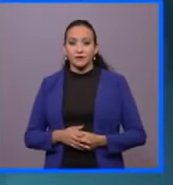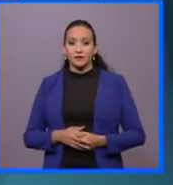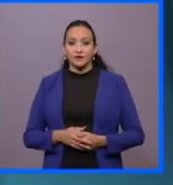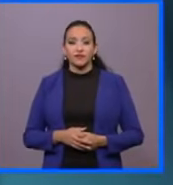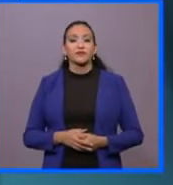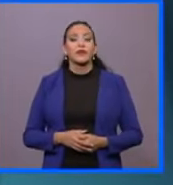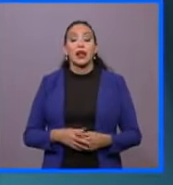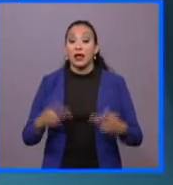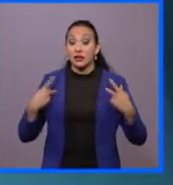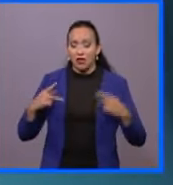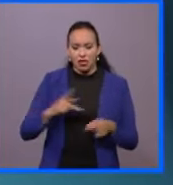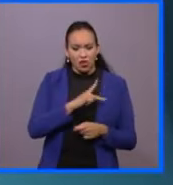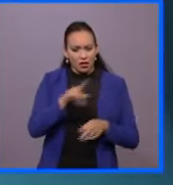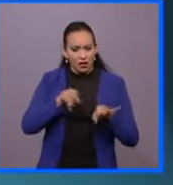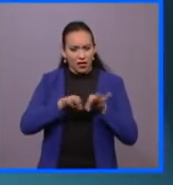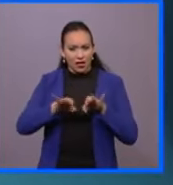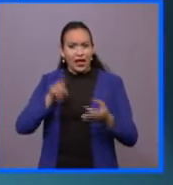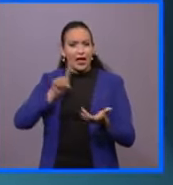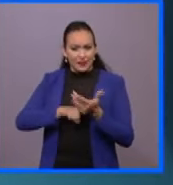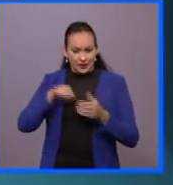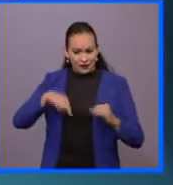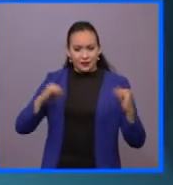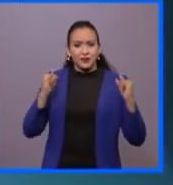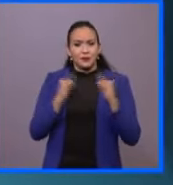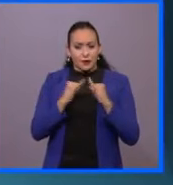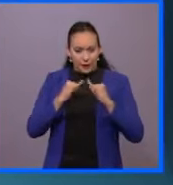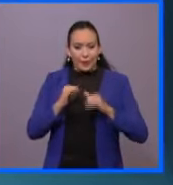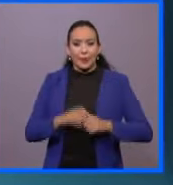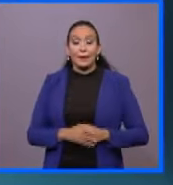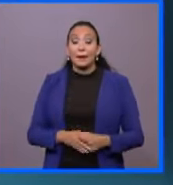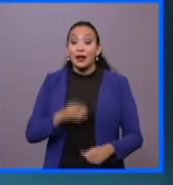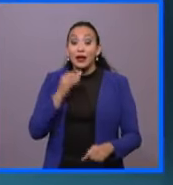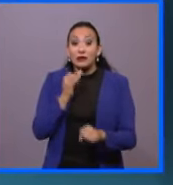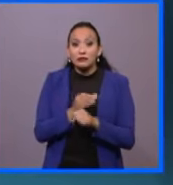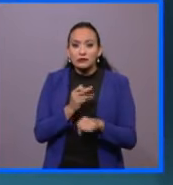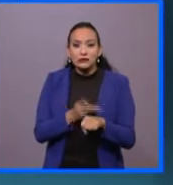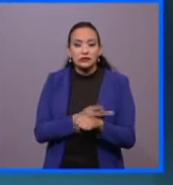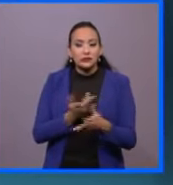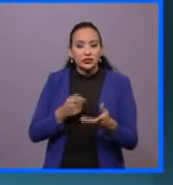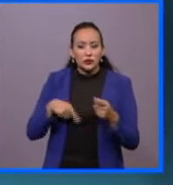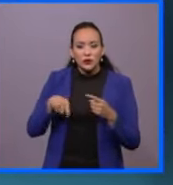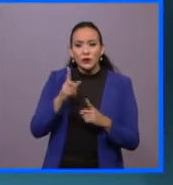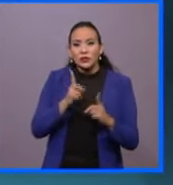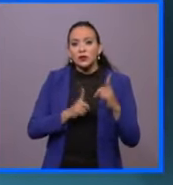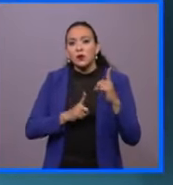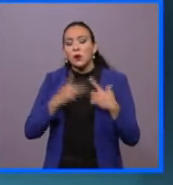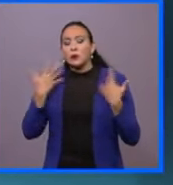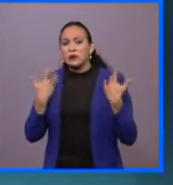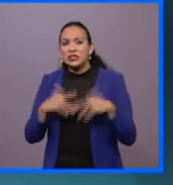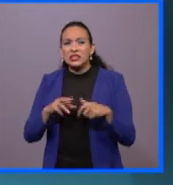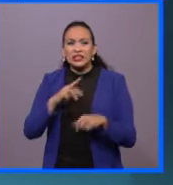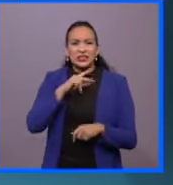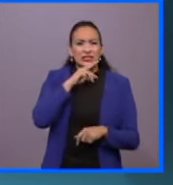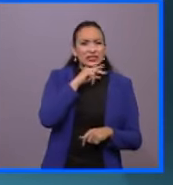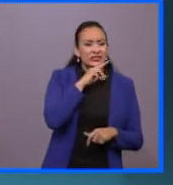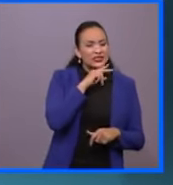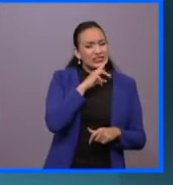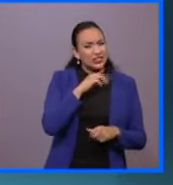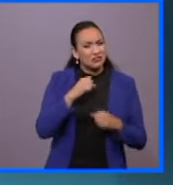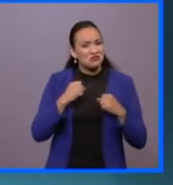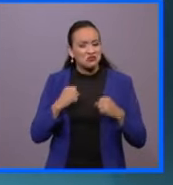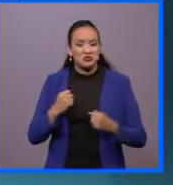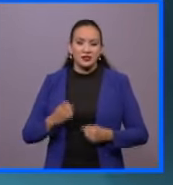Todas las personas que trabajan en la institución en este momento están viviendo una